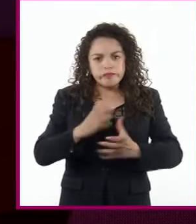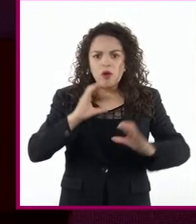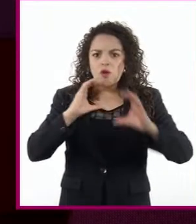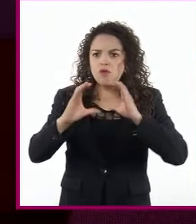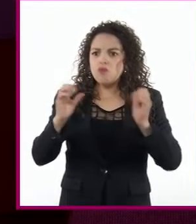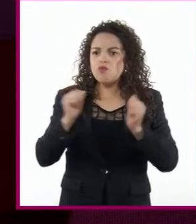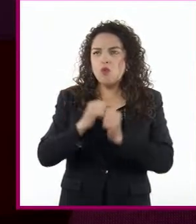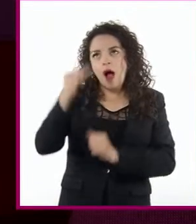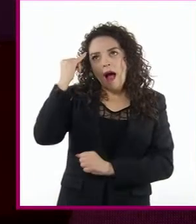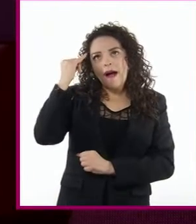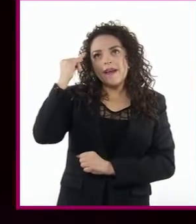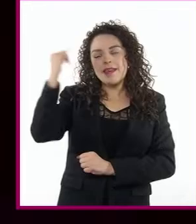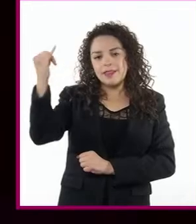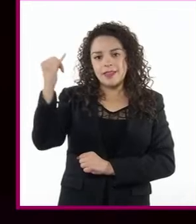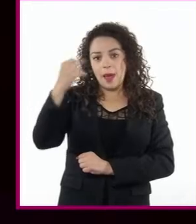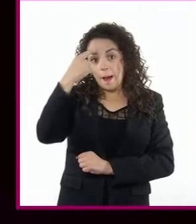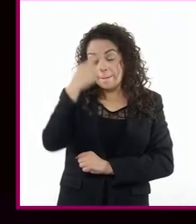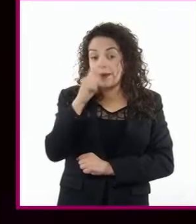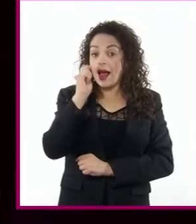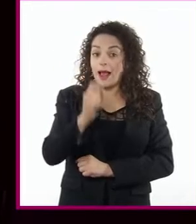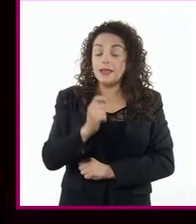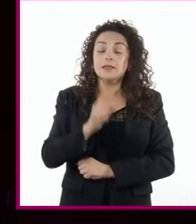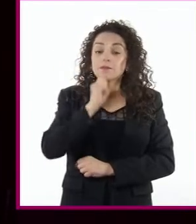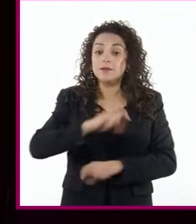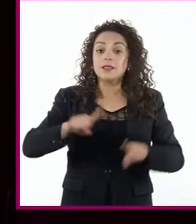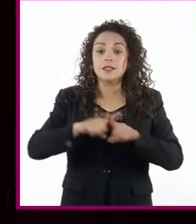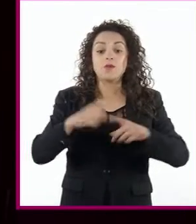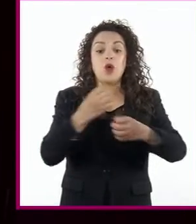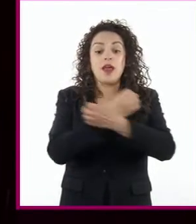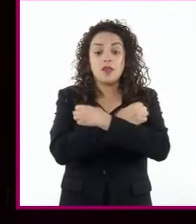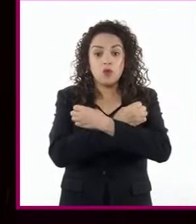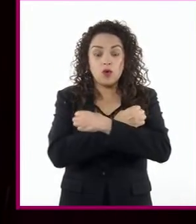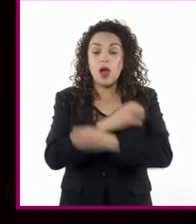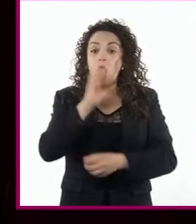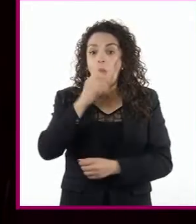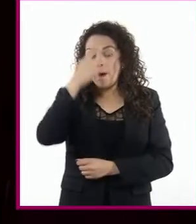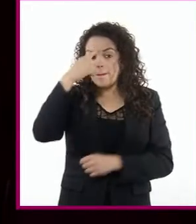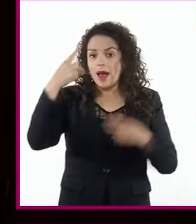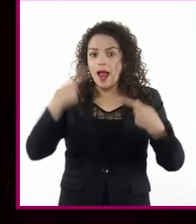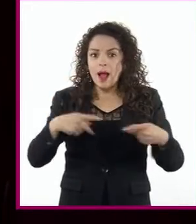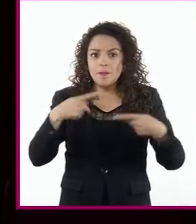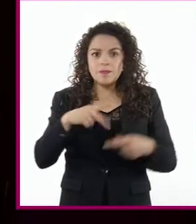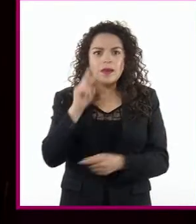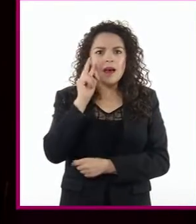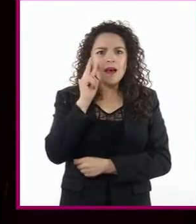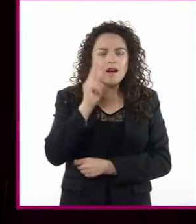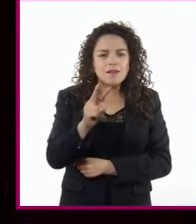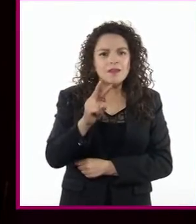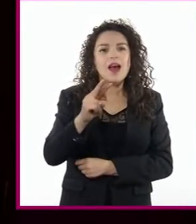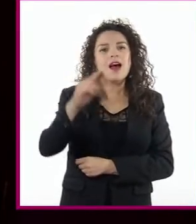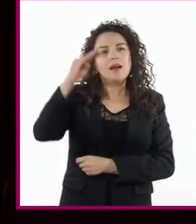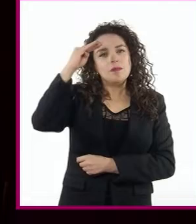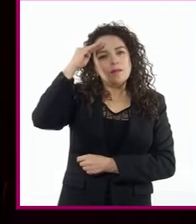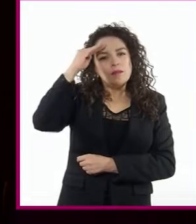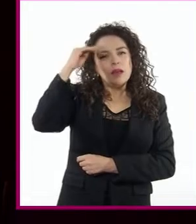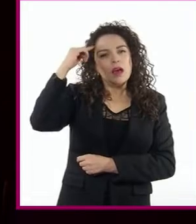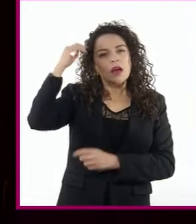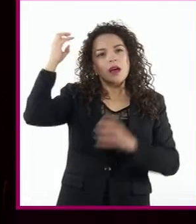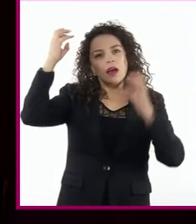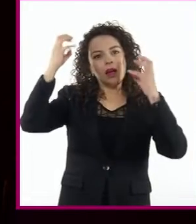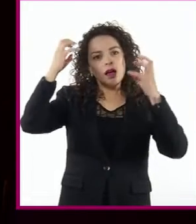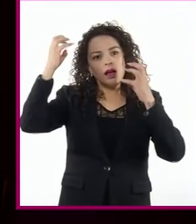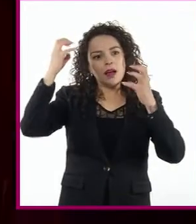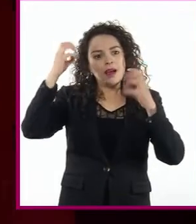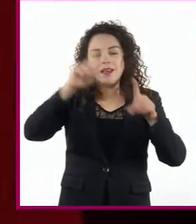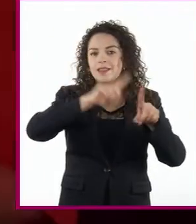como instrumento de educación o para someter al público a experiencias y reflexiones de